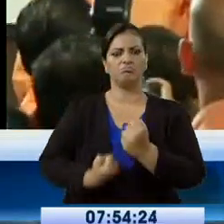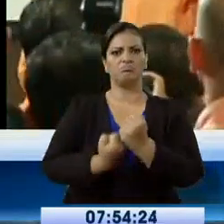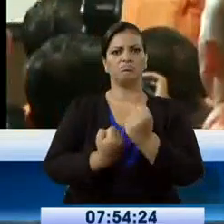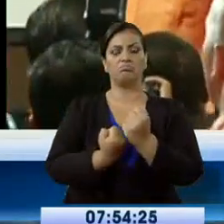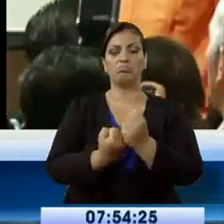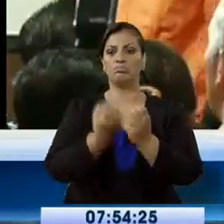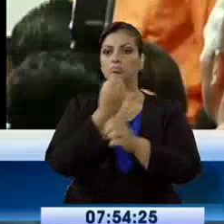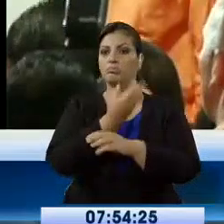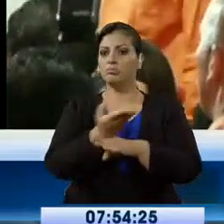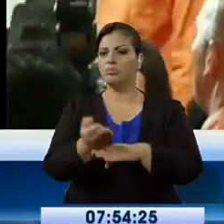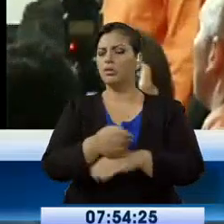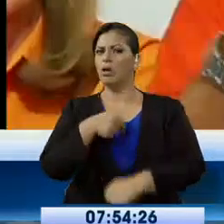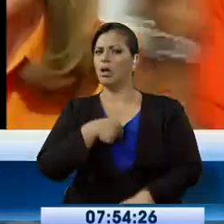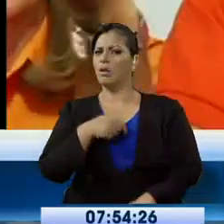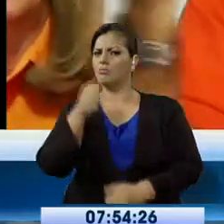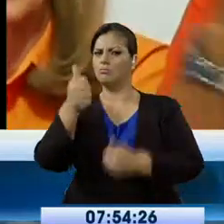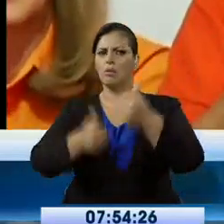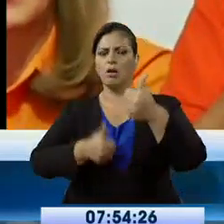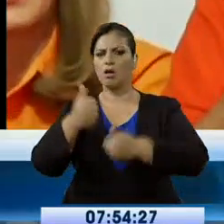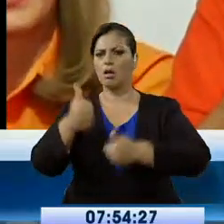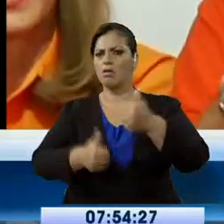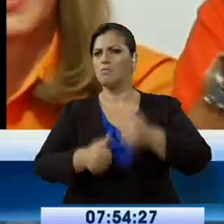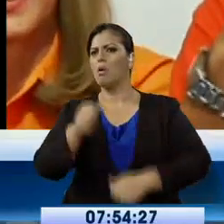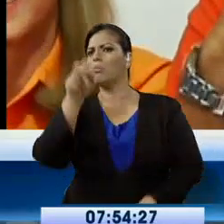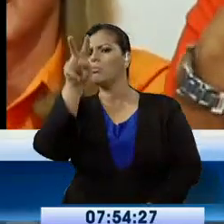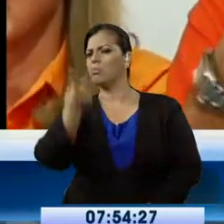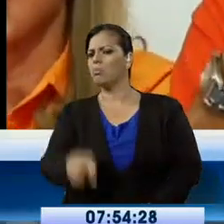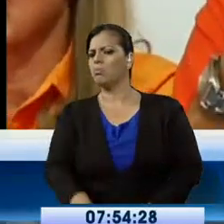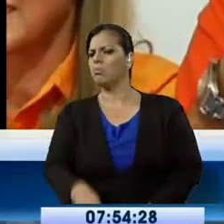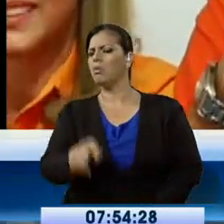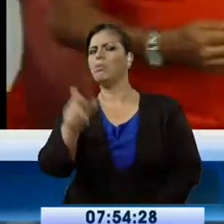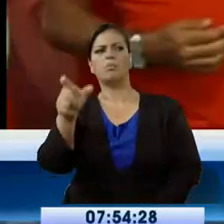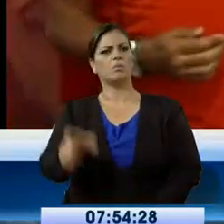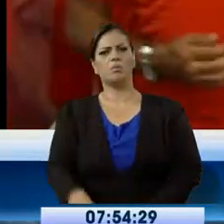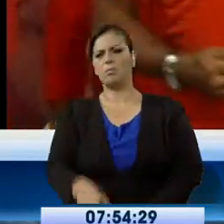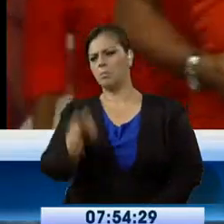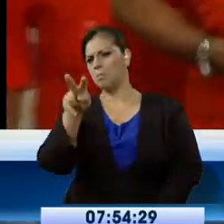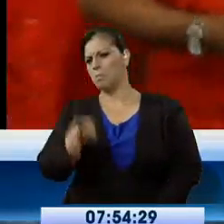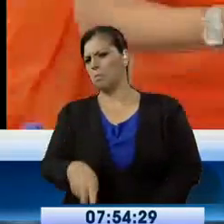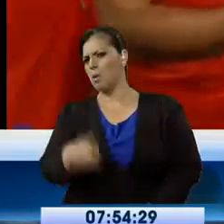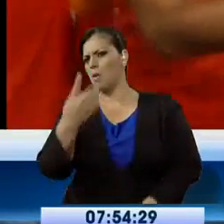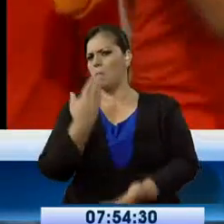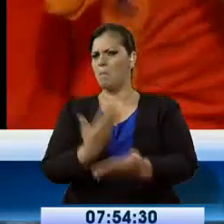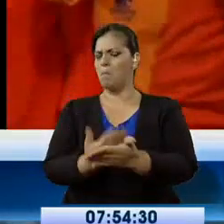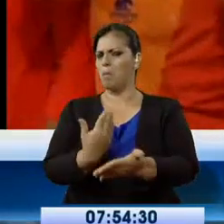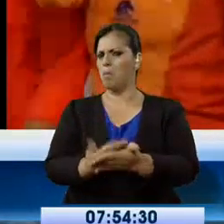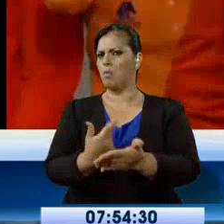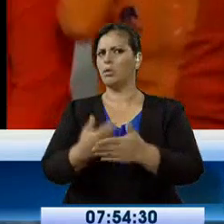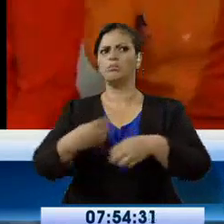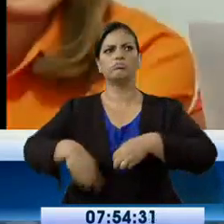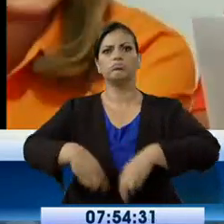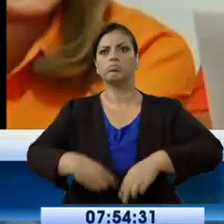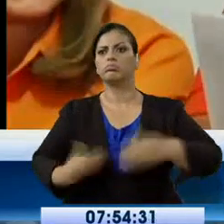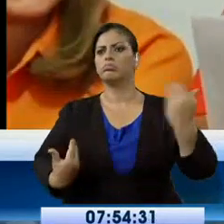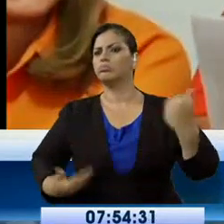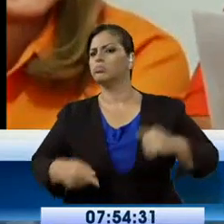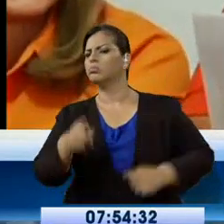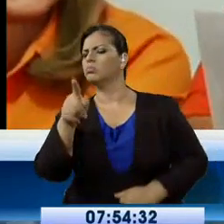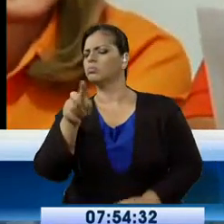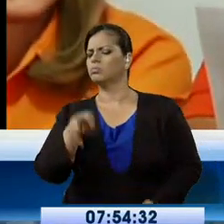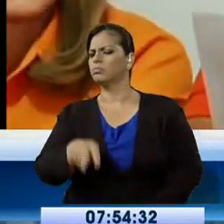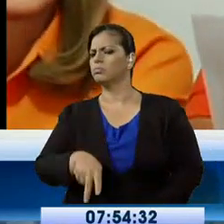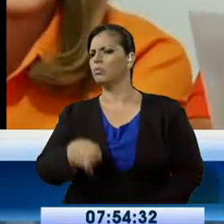que solo se inclinaría hacia el candidato presidencial, que incorpore las propuestas que su movimiento político defiende.